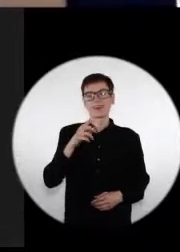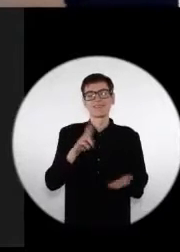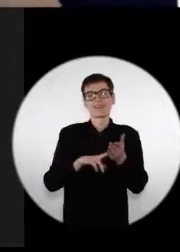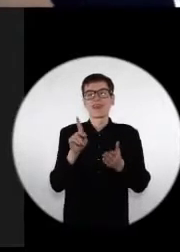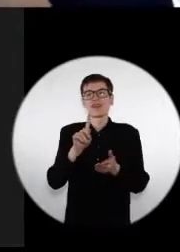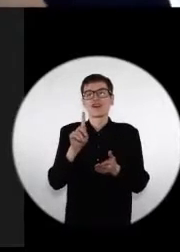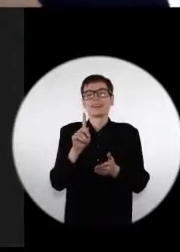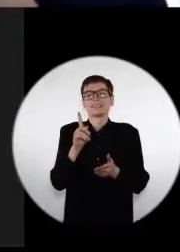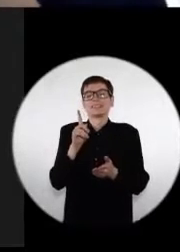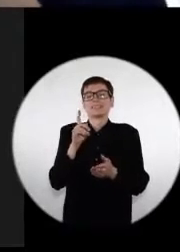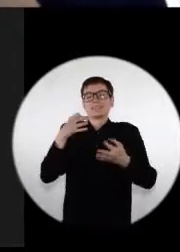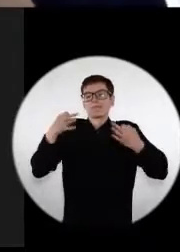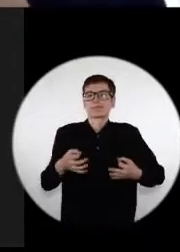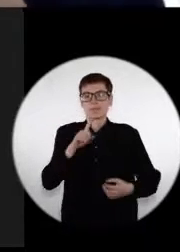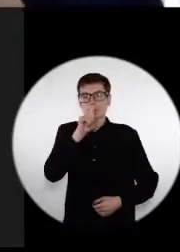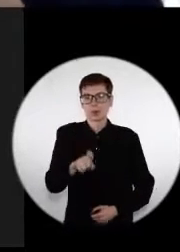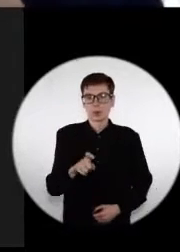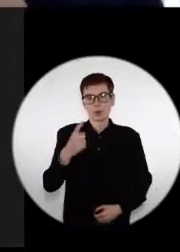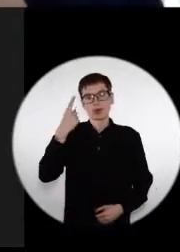eso